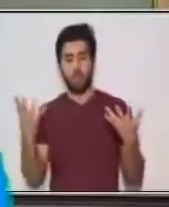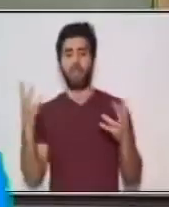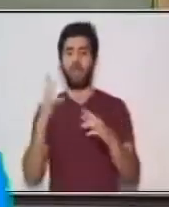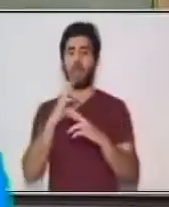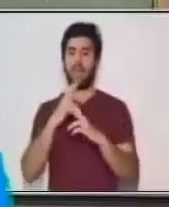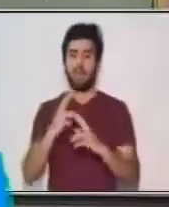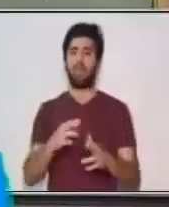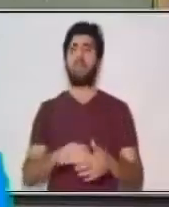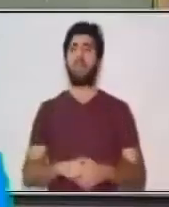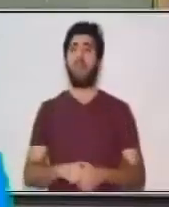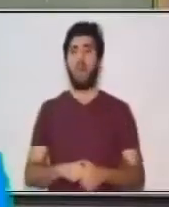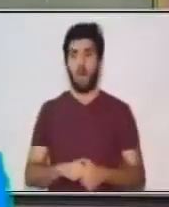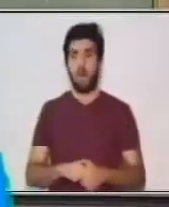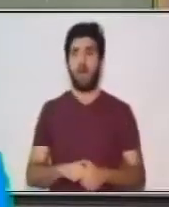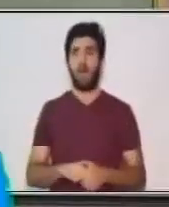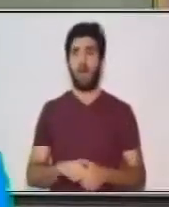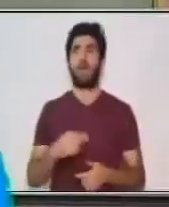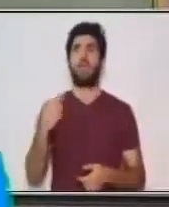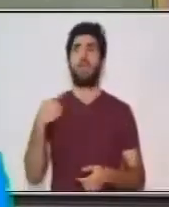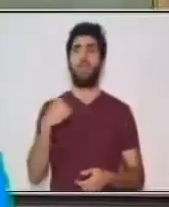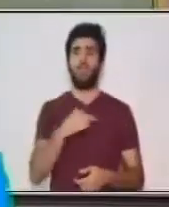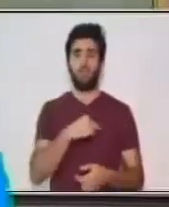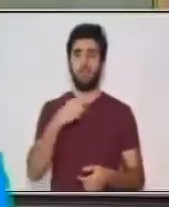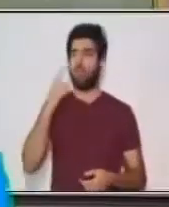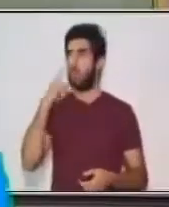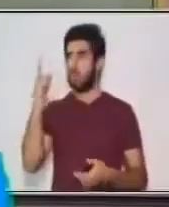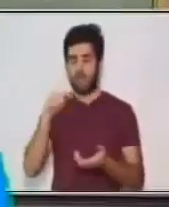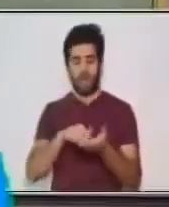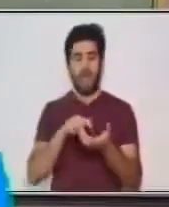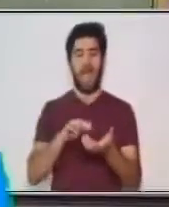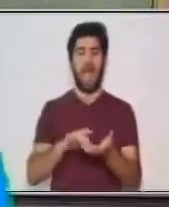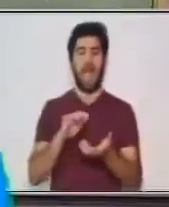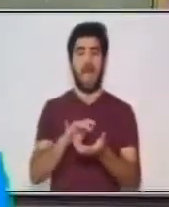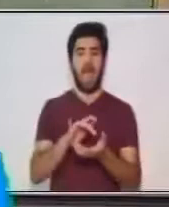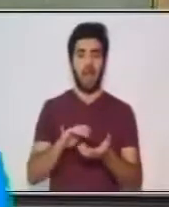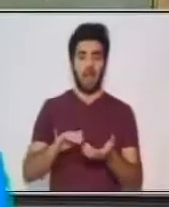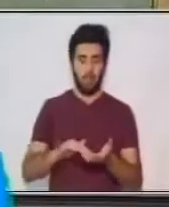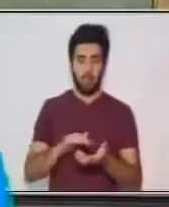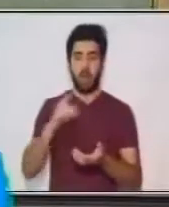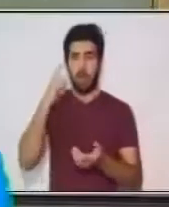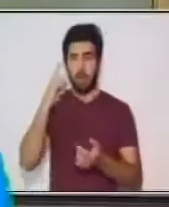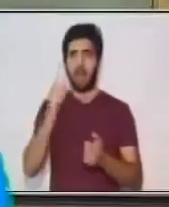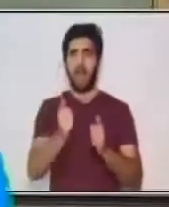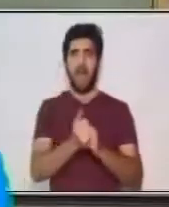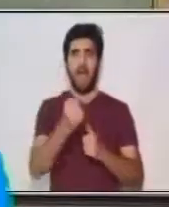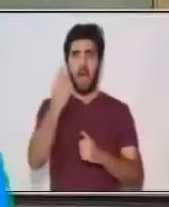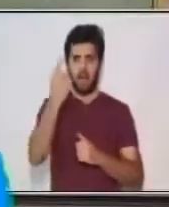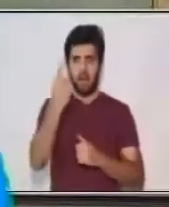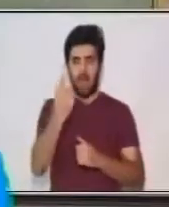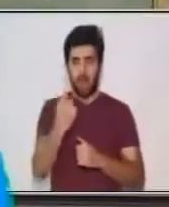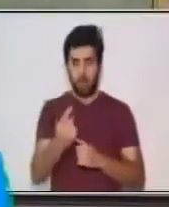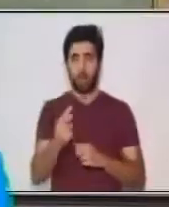Nosotros utilizamos la calculadora y fuimos viendo ejercicio por ejercicio, fila por fila.